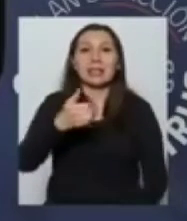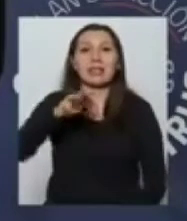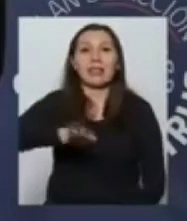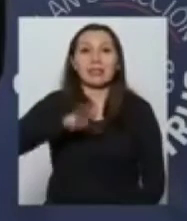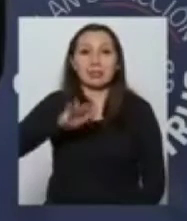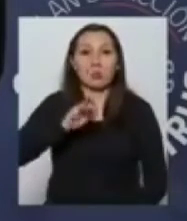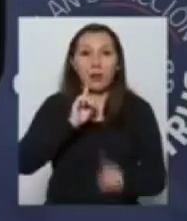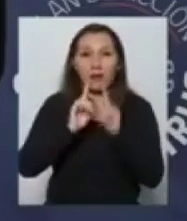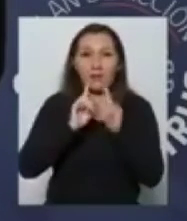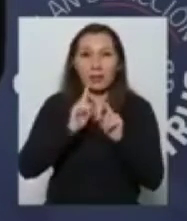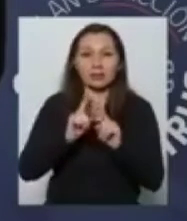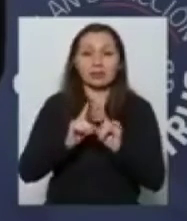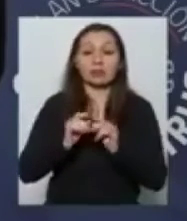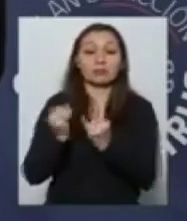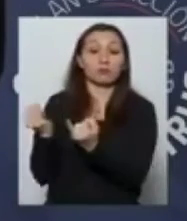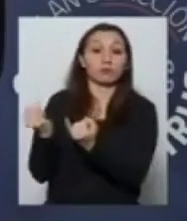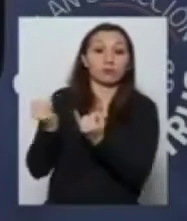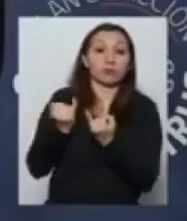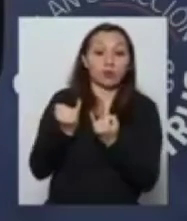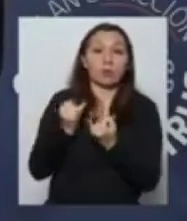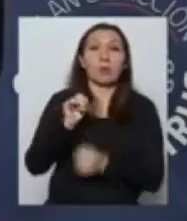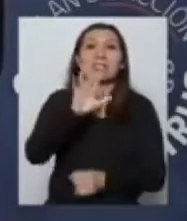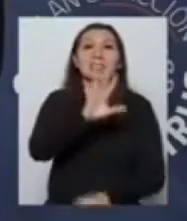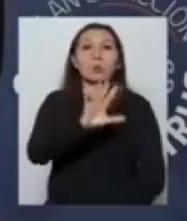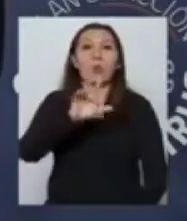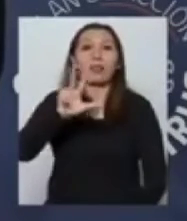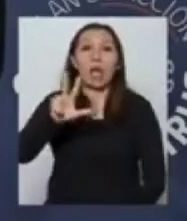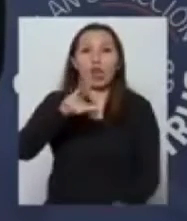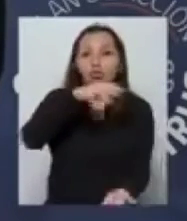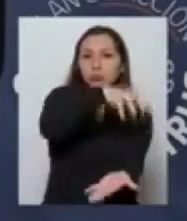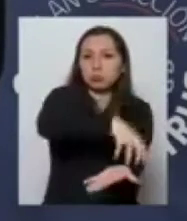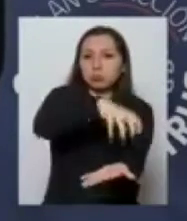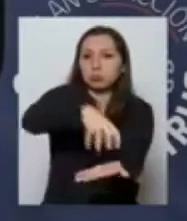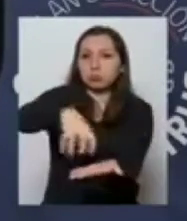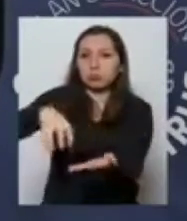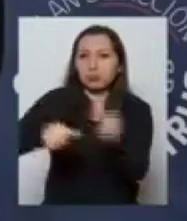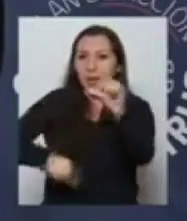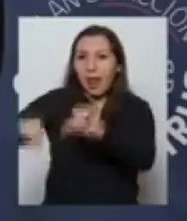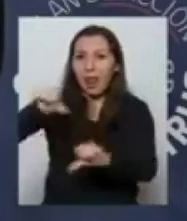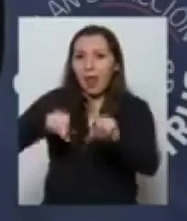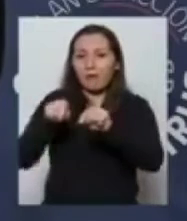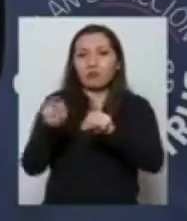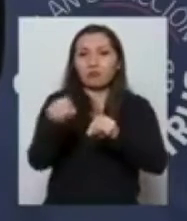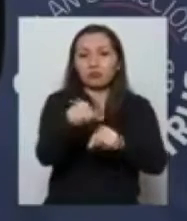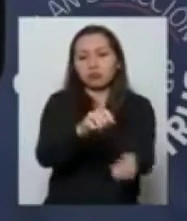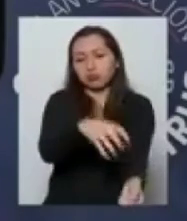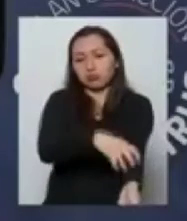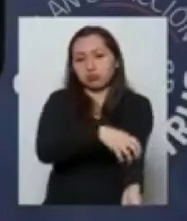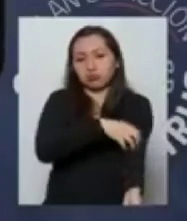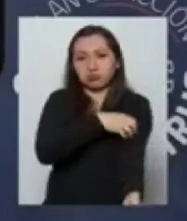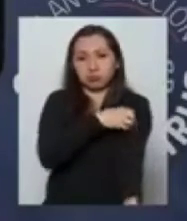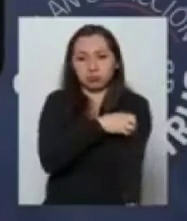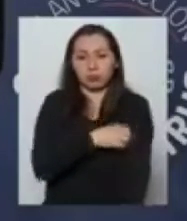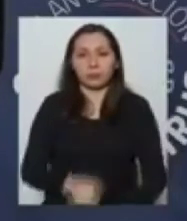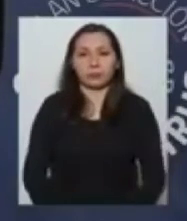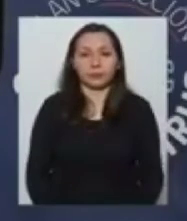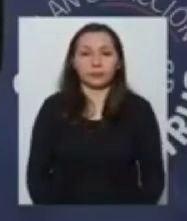172.619 exámenes informados por 58 laboratorios a lo largo del territorio